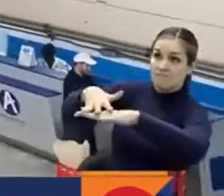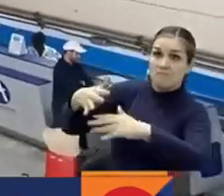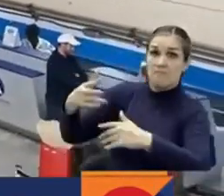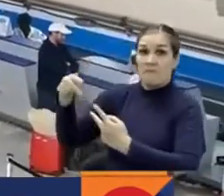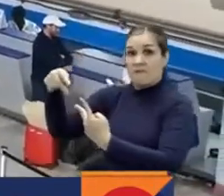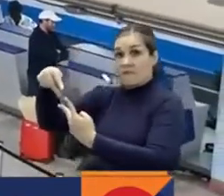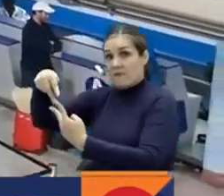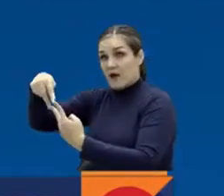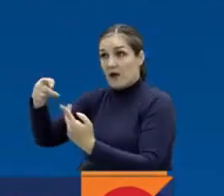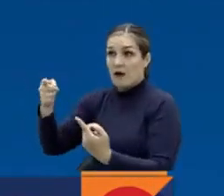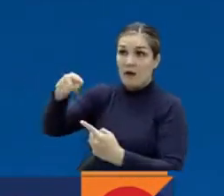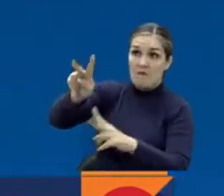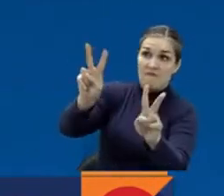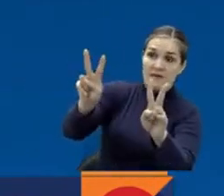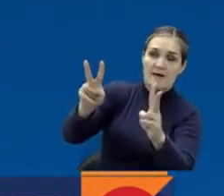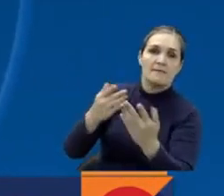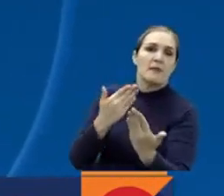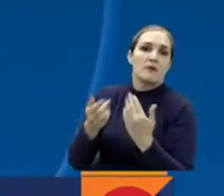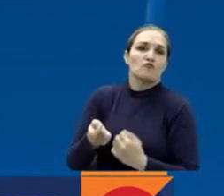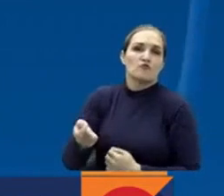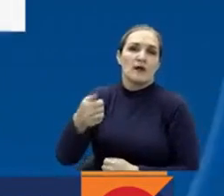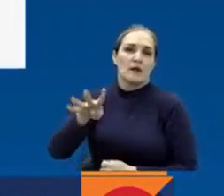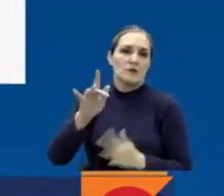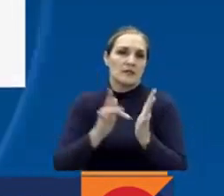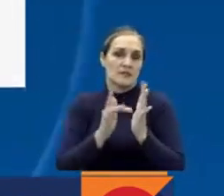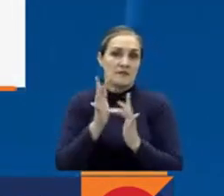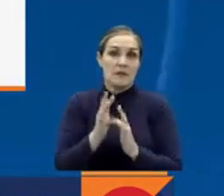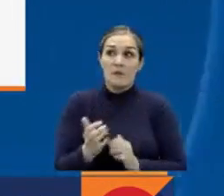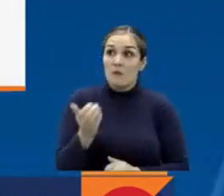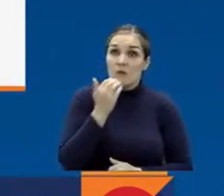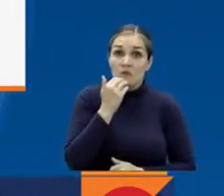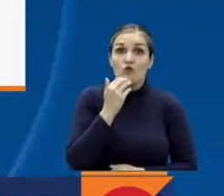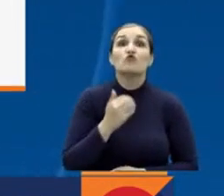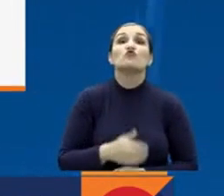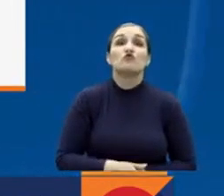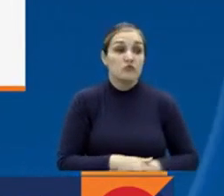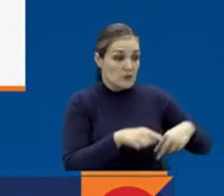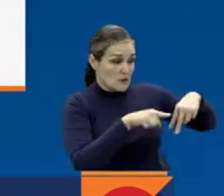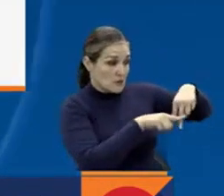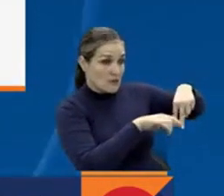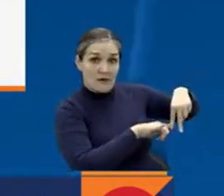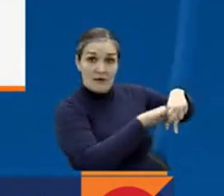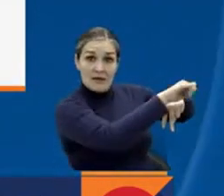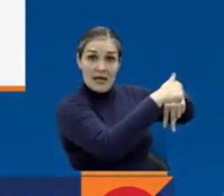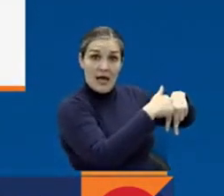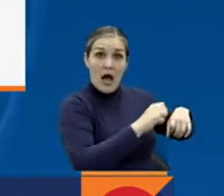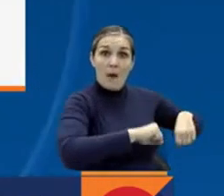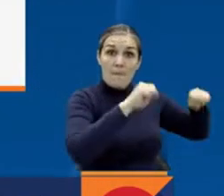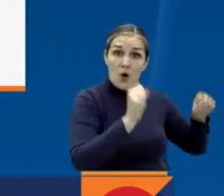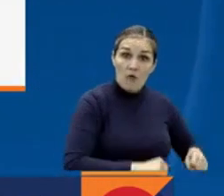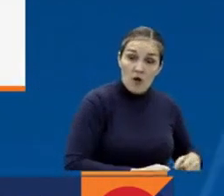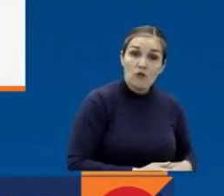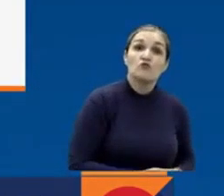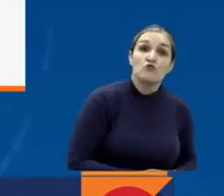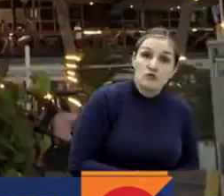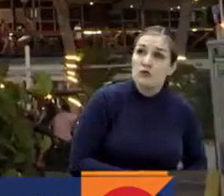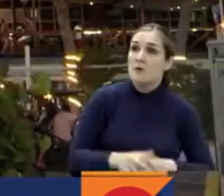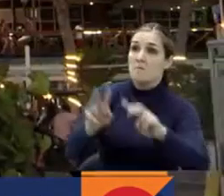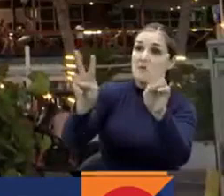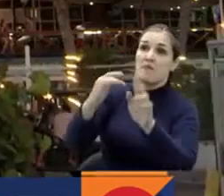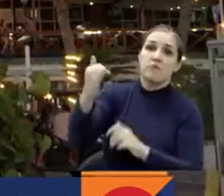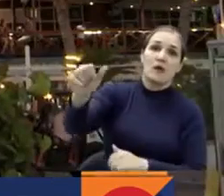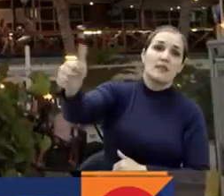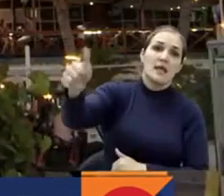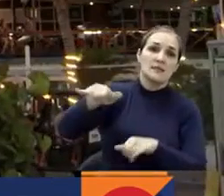próximo 14 de abril. Nuestro propósito, si la aerolínea civil lo ratifica, es que vuelva a operar Viva Air. Tienen 10 aviones listos.